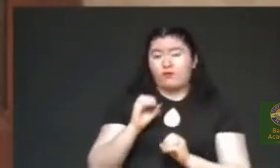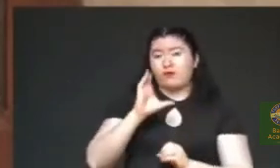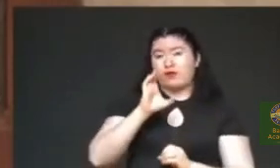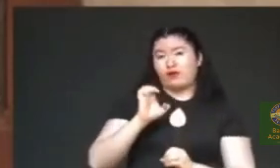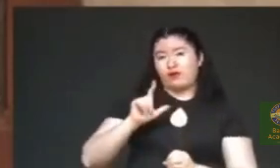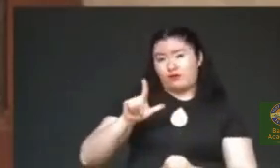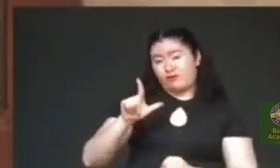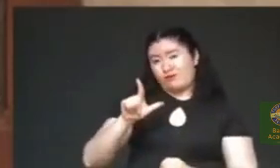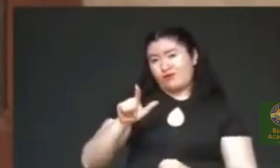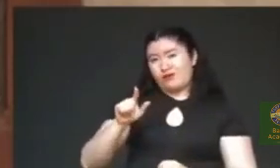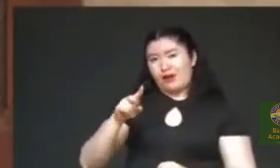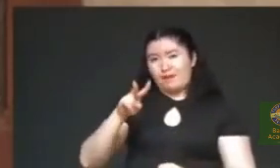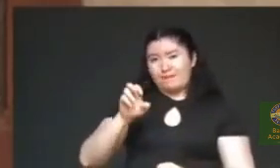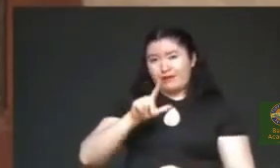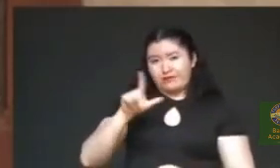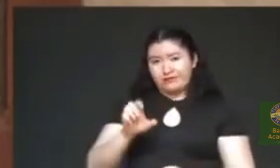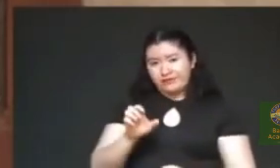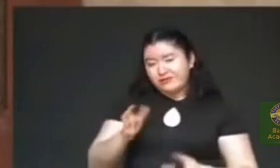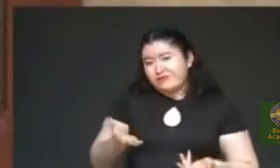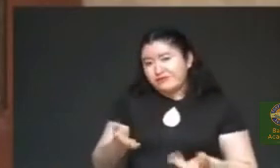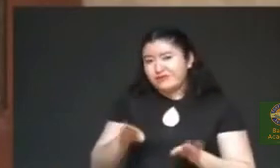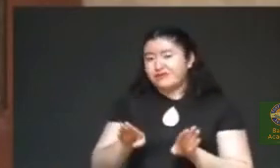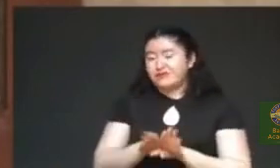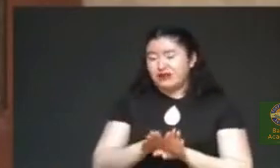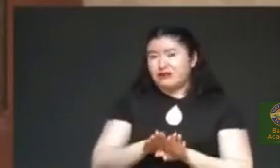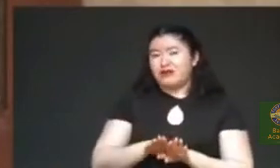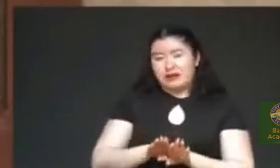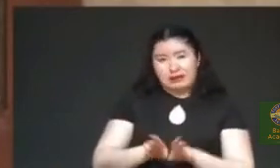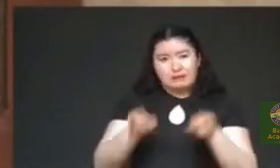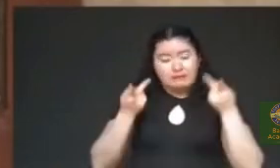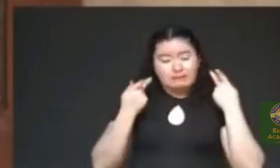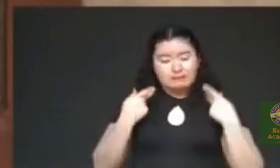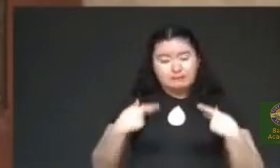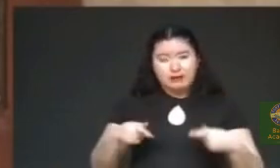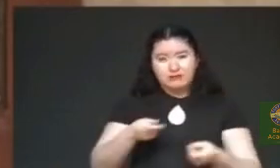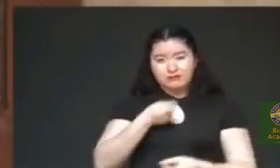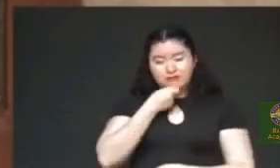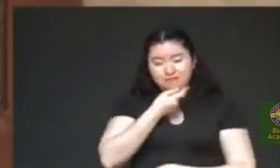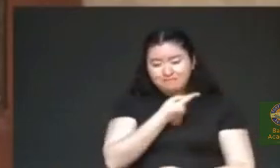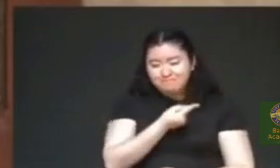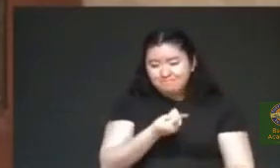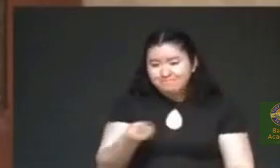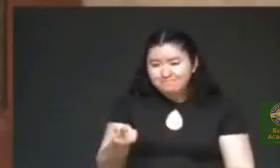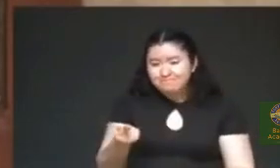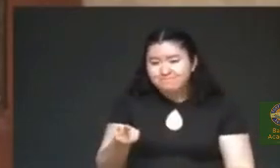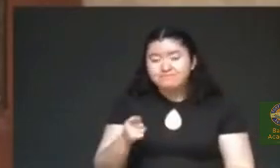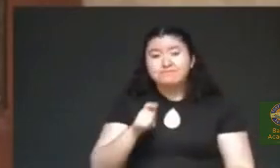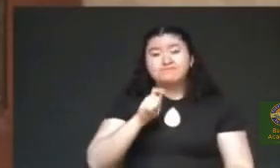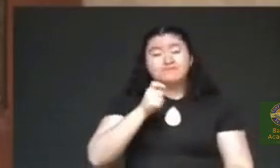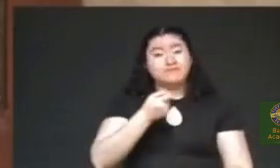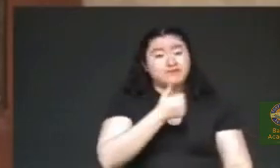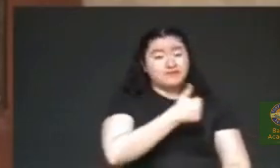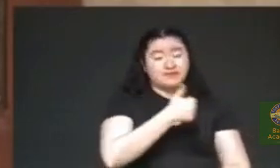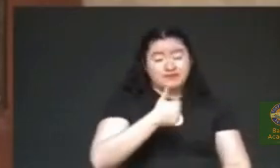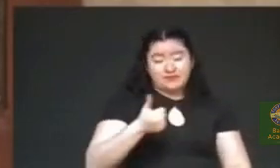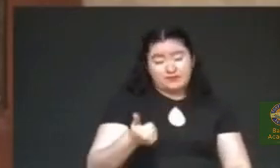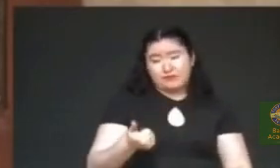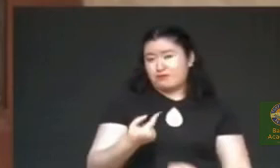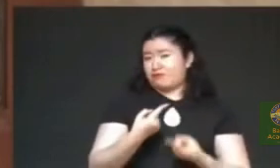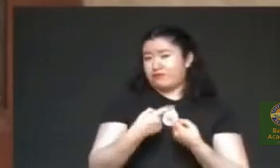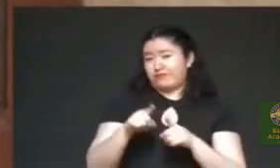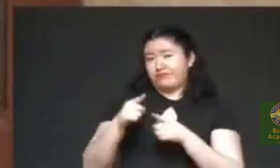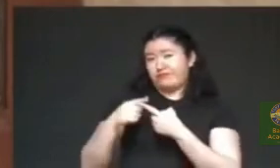Valle. No se puede generalizar porque estás hablando de personas, de niños que tienen características